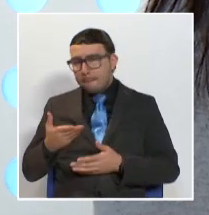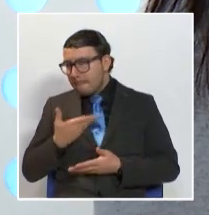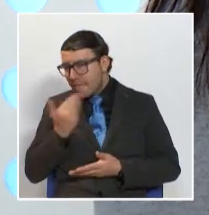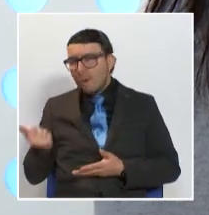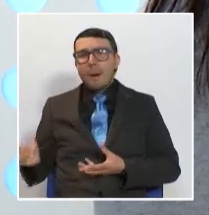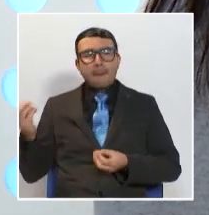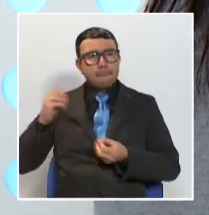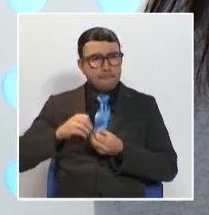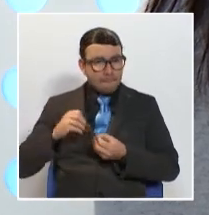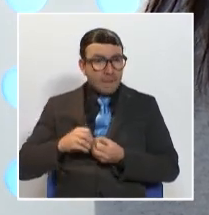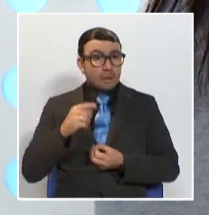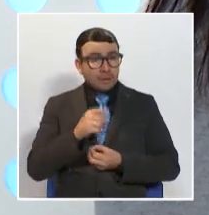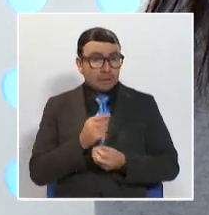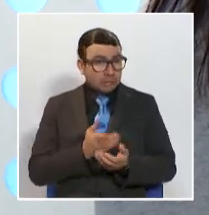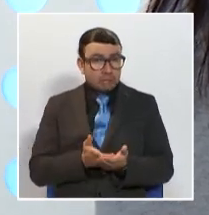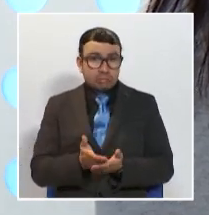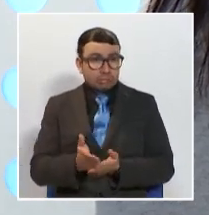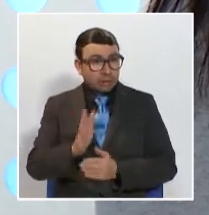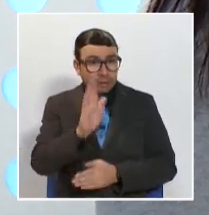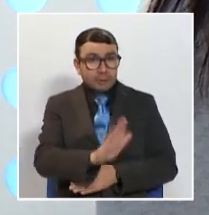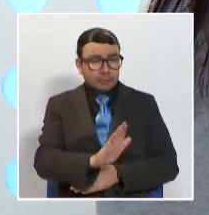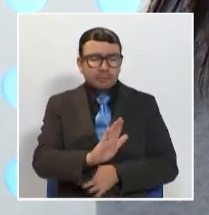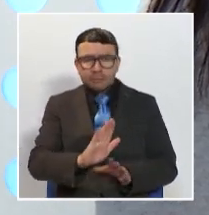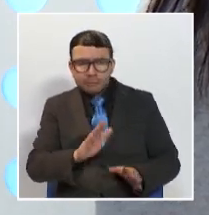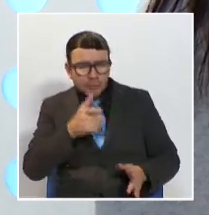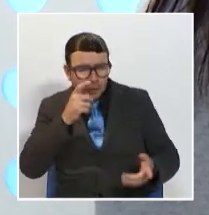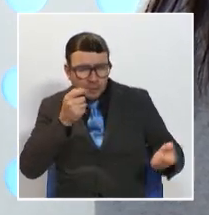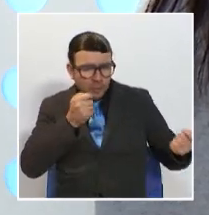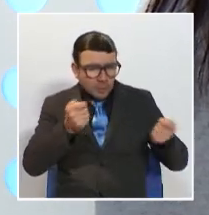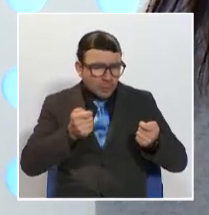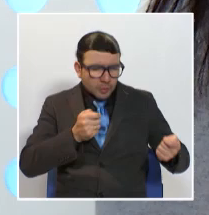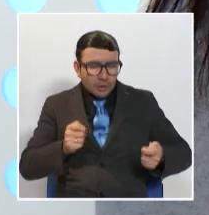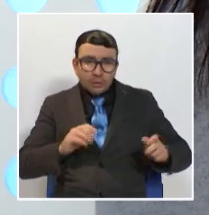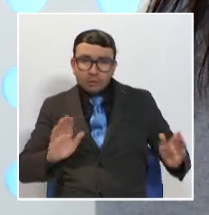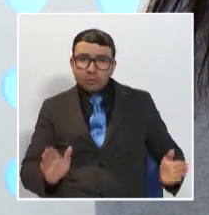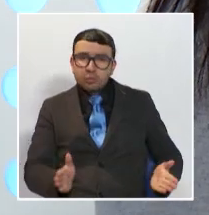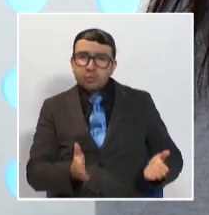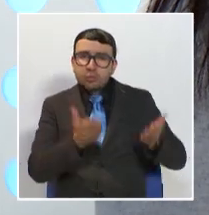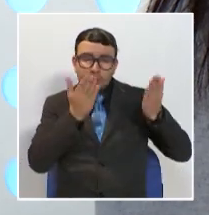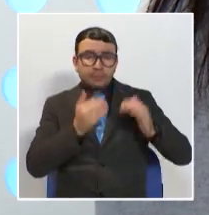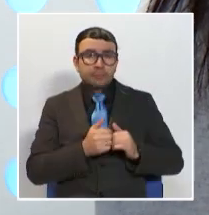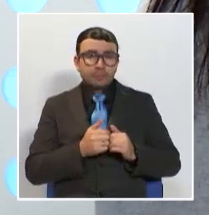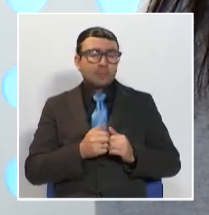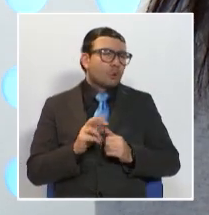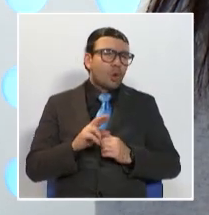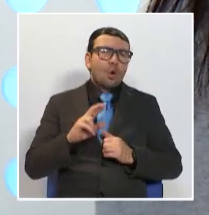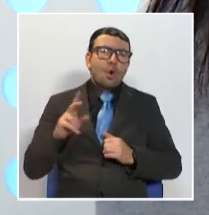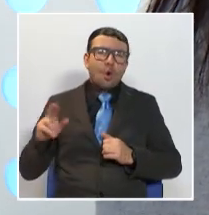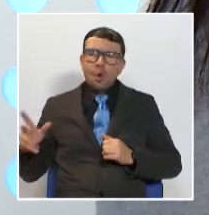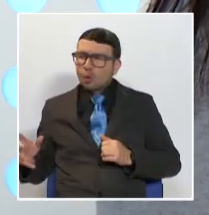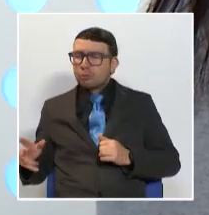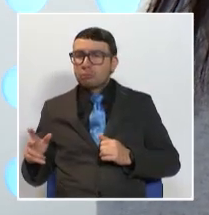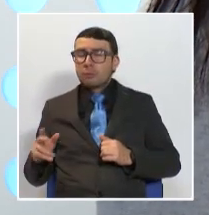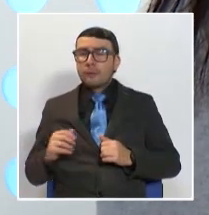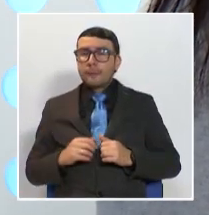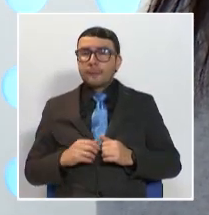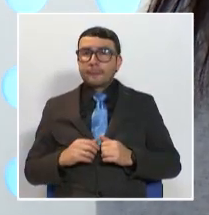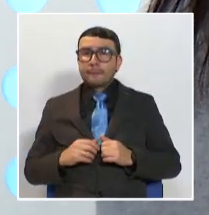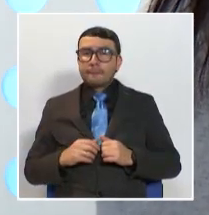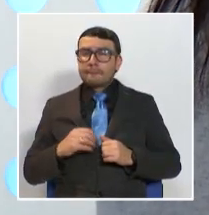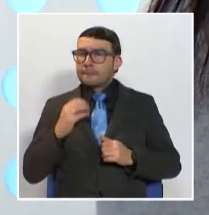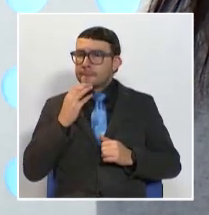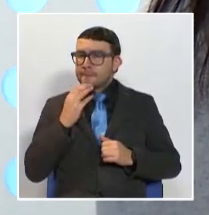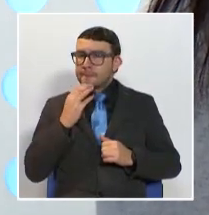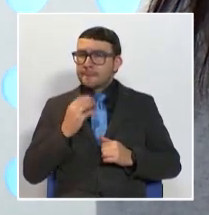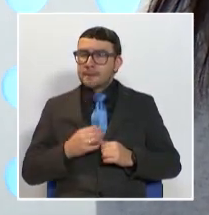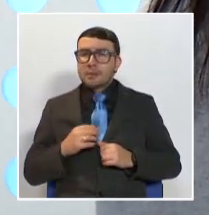anemia perniciosa en este caso, entonces habría que tratarla para que mejore el vitiligo. Y muchos otros antioxidantes, incluso pues también